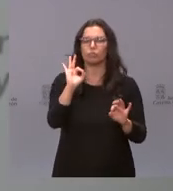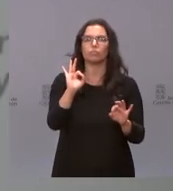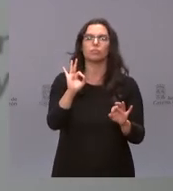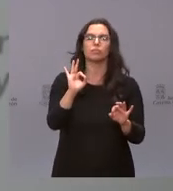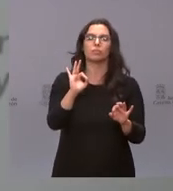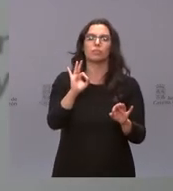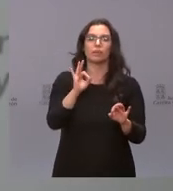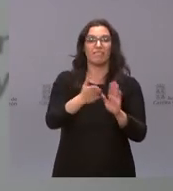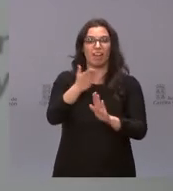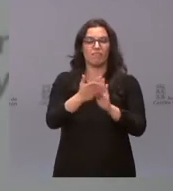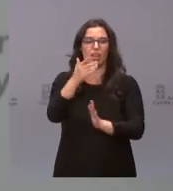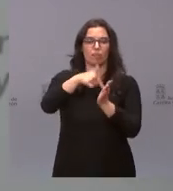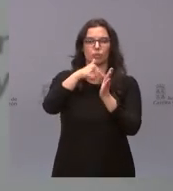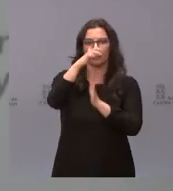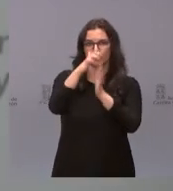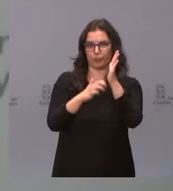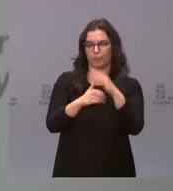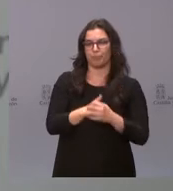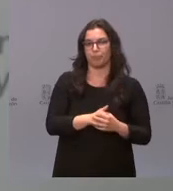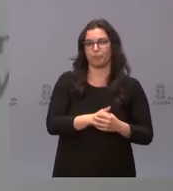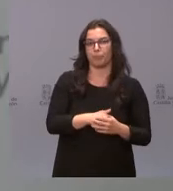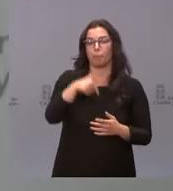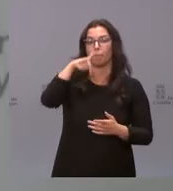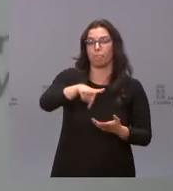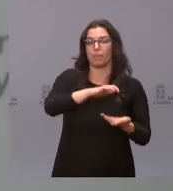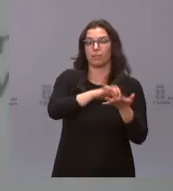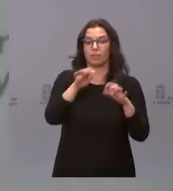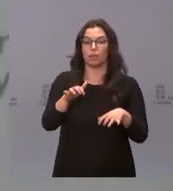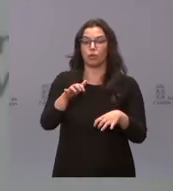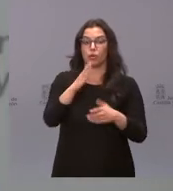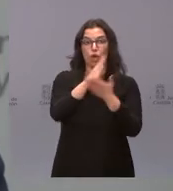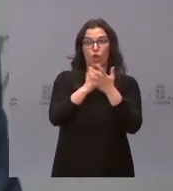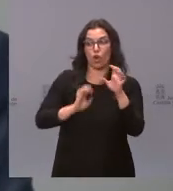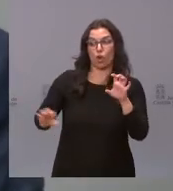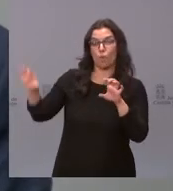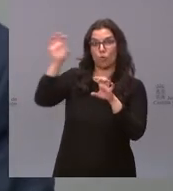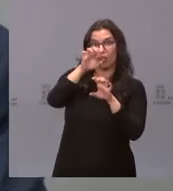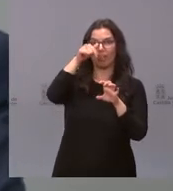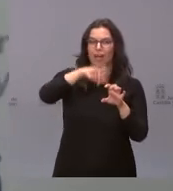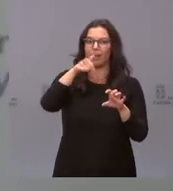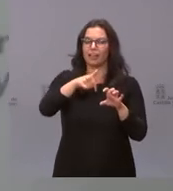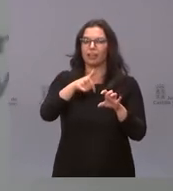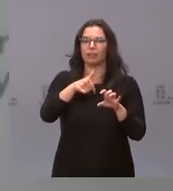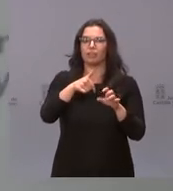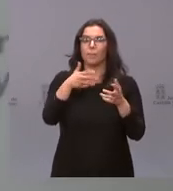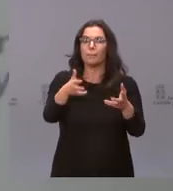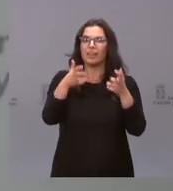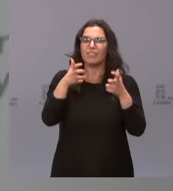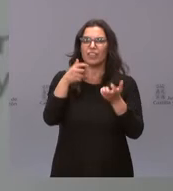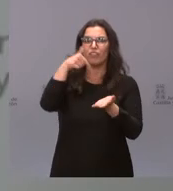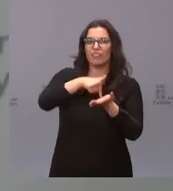impuestos castilla y león' somos la comunidad autónoma con mayores beneficios fiscales para la natalidad